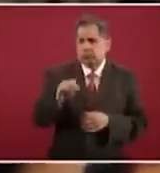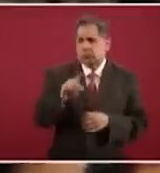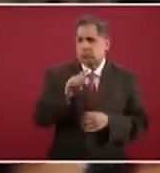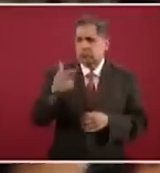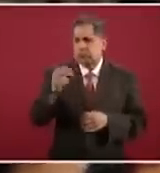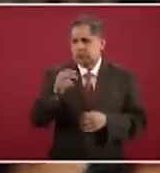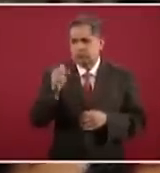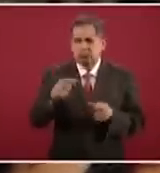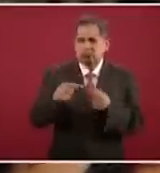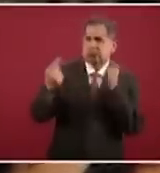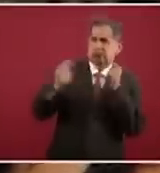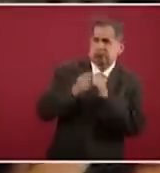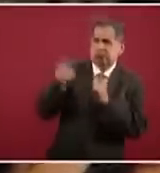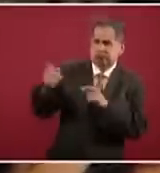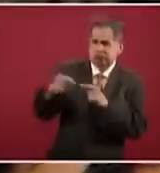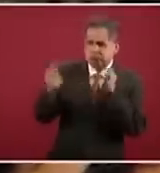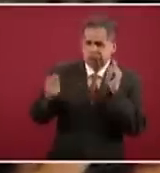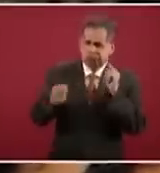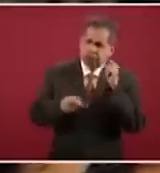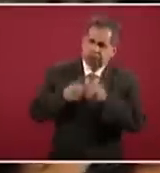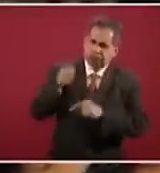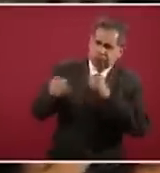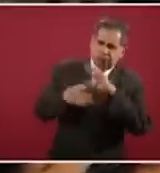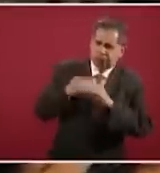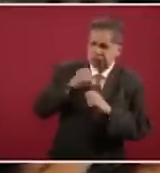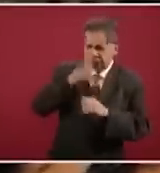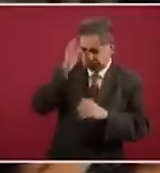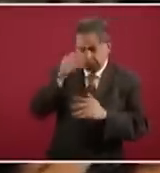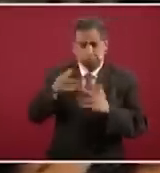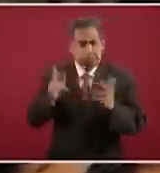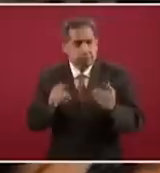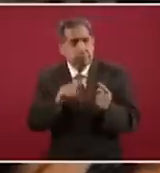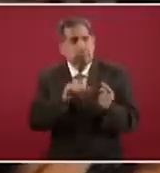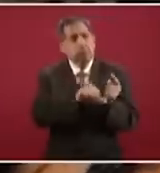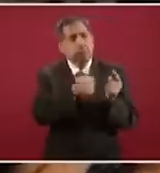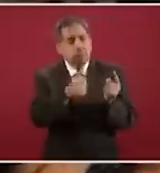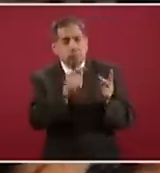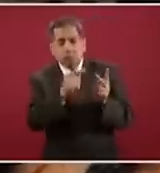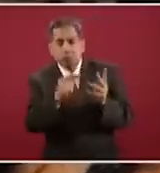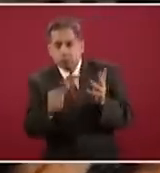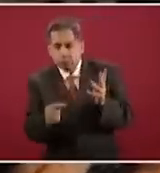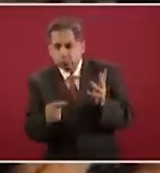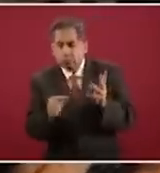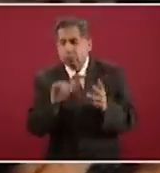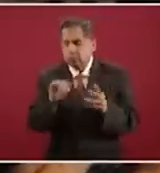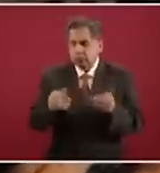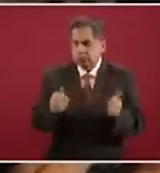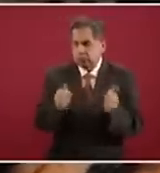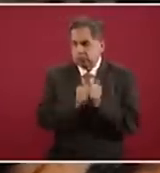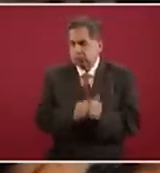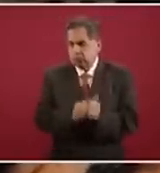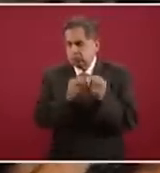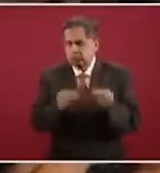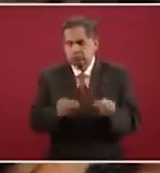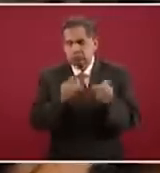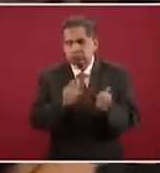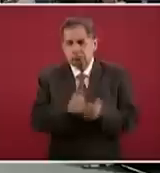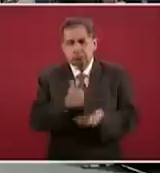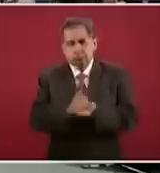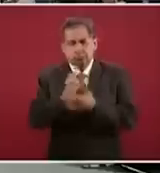sabemos es opositor a su gobierno, ha criticado y ha dicho que no, pero las demás cámaras empresariales sí estuvieron participando. Sí,